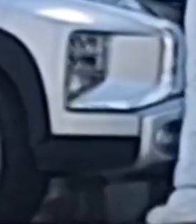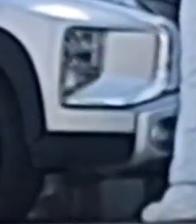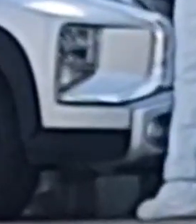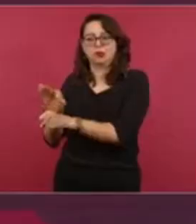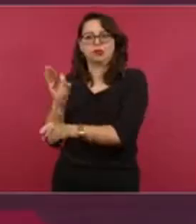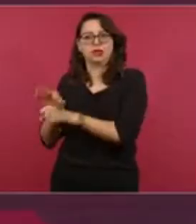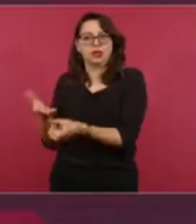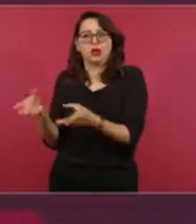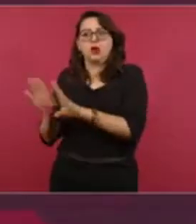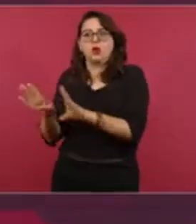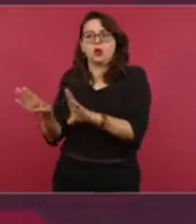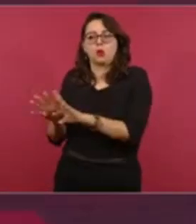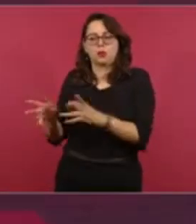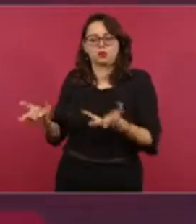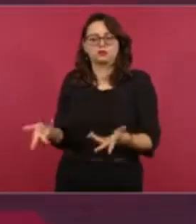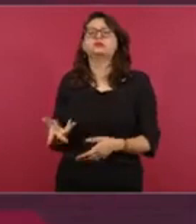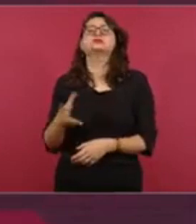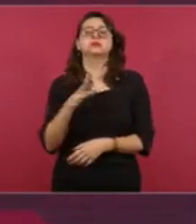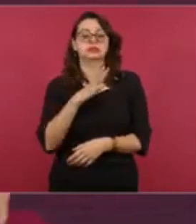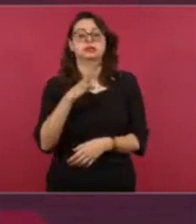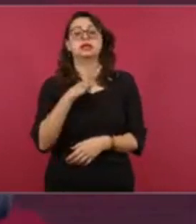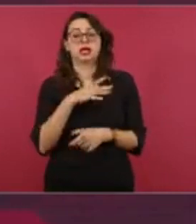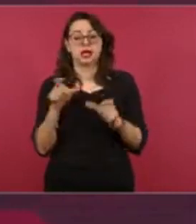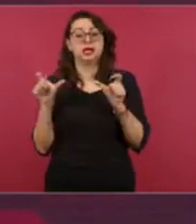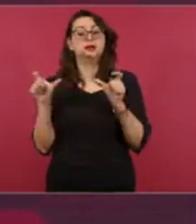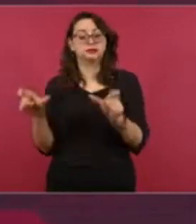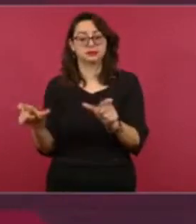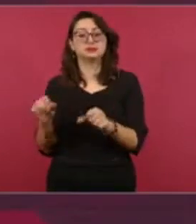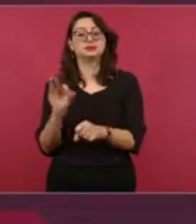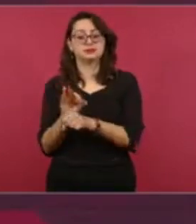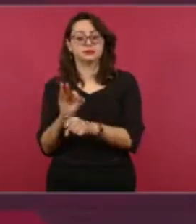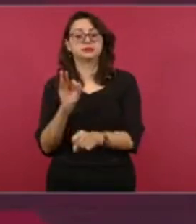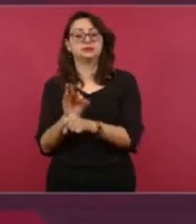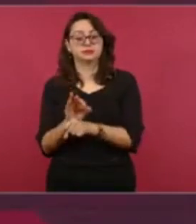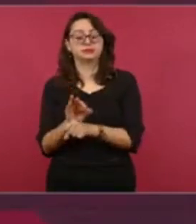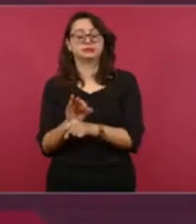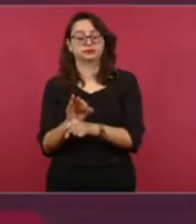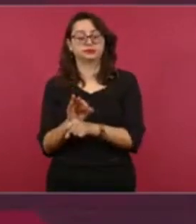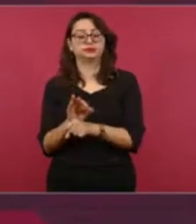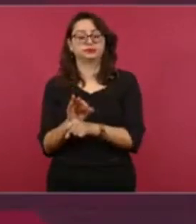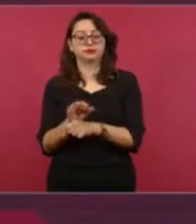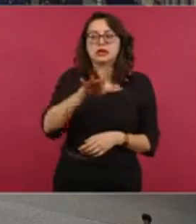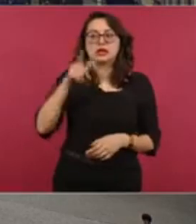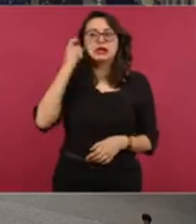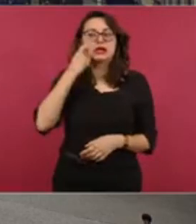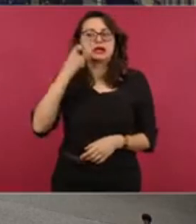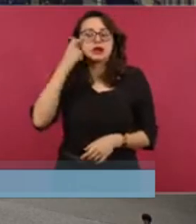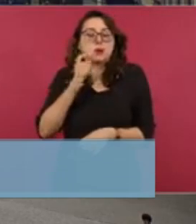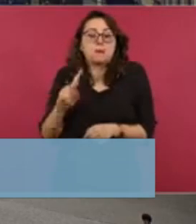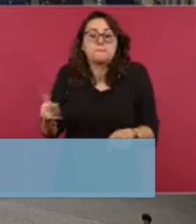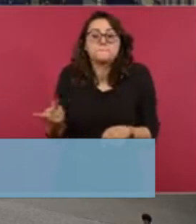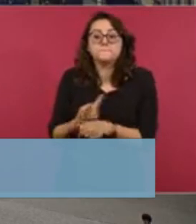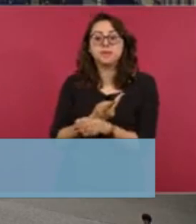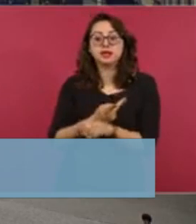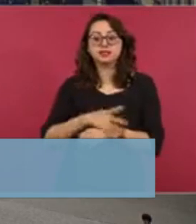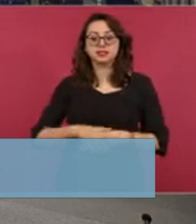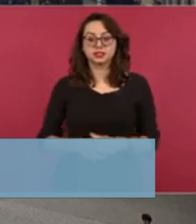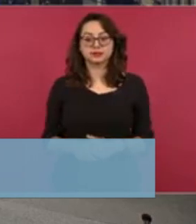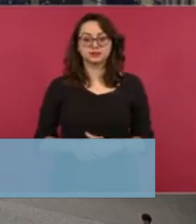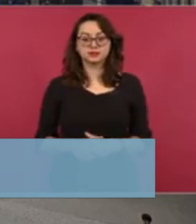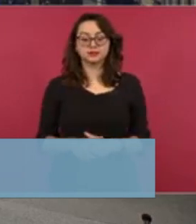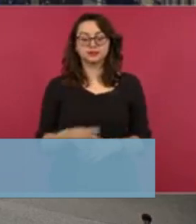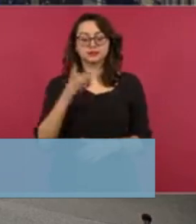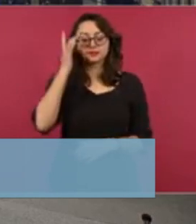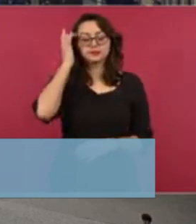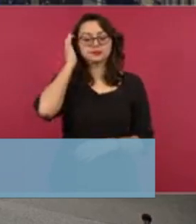confirmó esta mañana el presidente Andrés Manuel López Obrador durante su conferencia en Palacio Nacional. Ya está la investigación